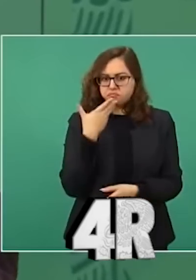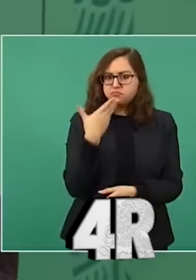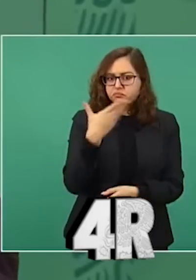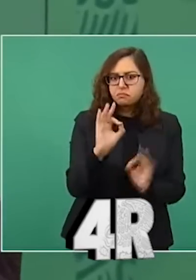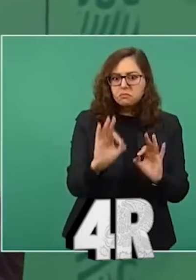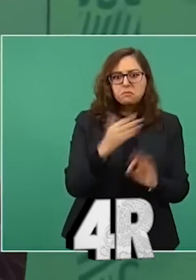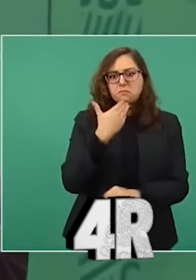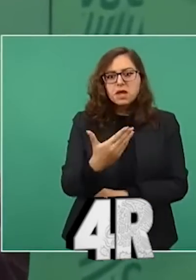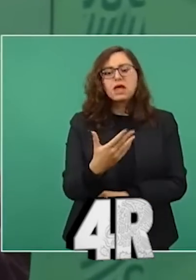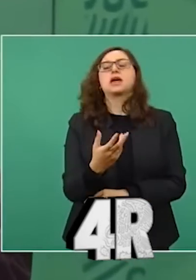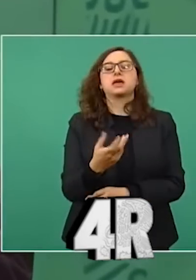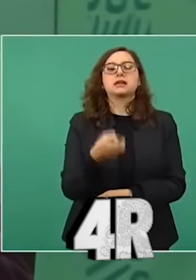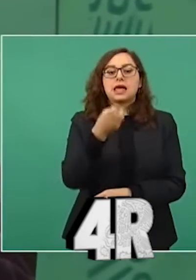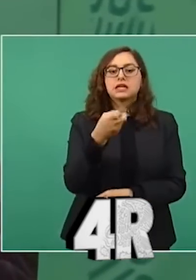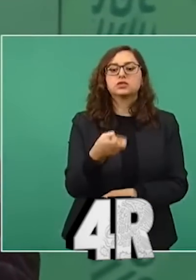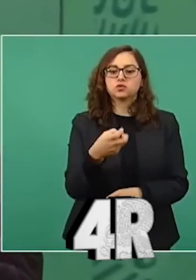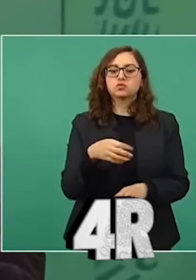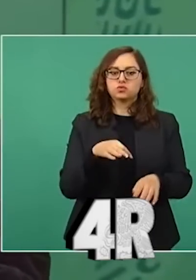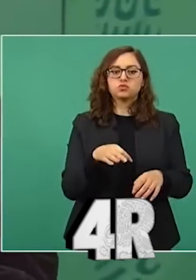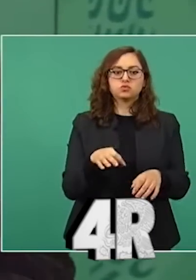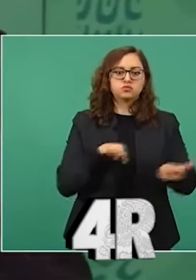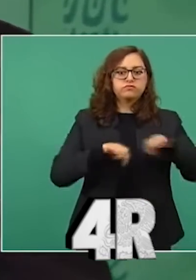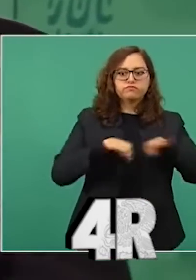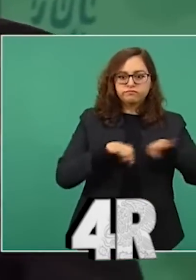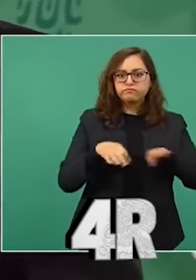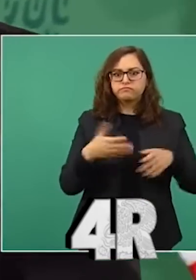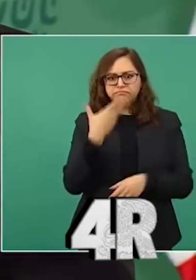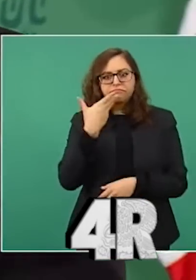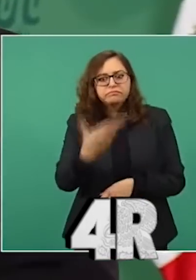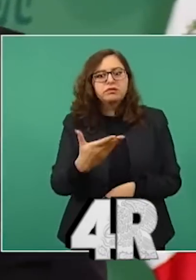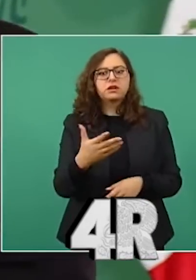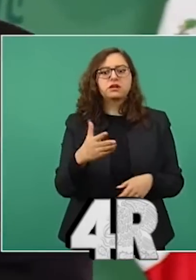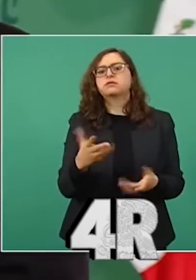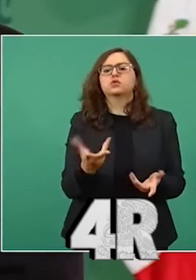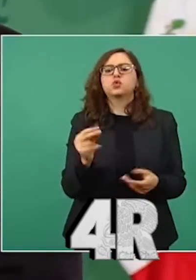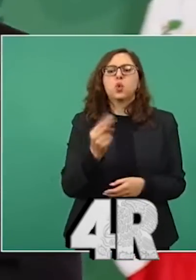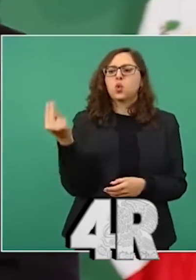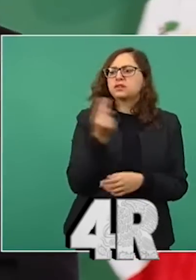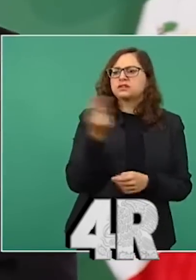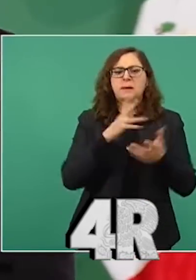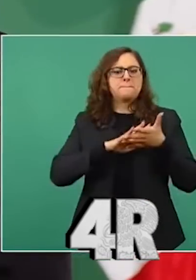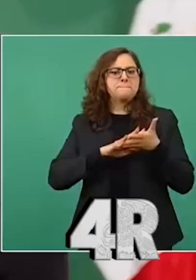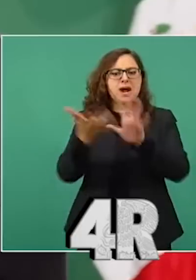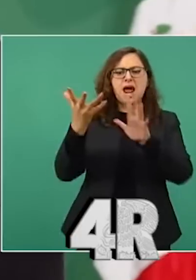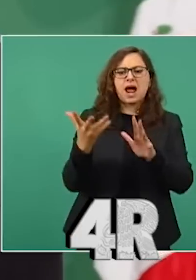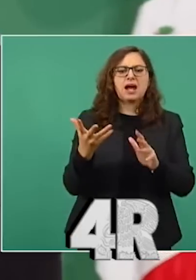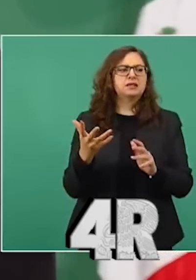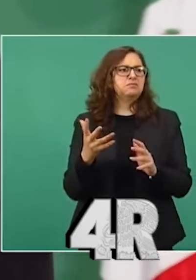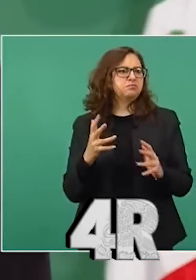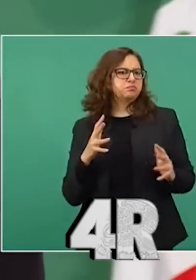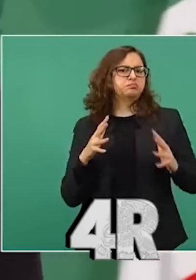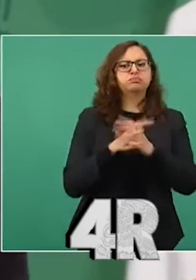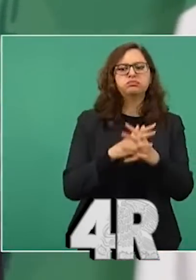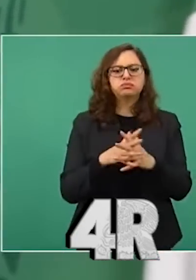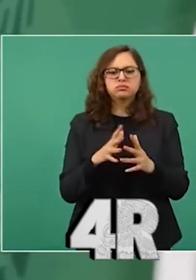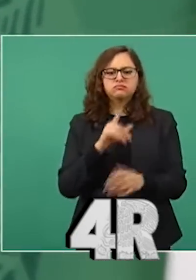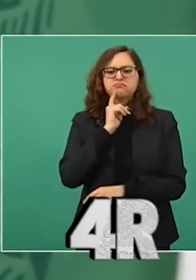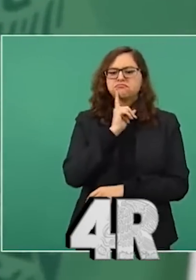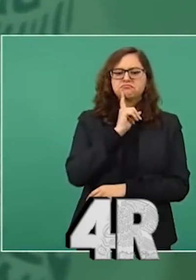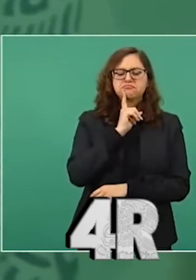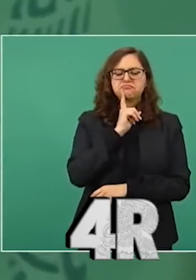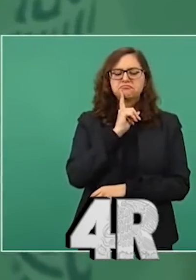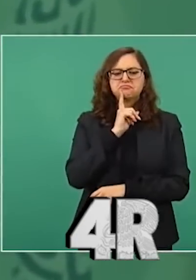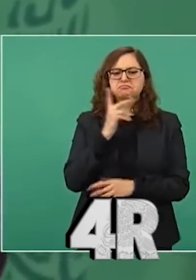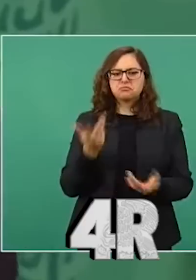el presidente Andrés Manuel también manda una fuerte advertencia a la oposición referente a estos proyectos. La Suprema